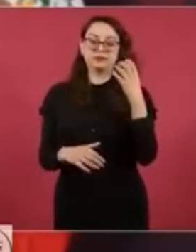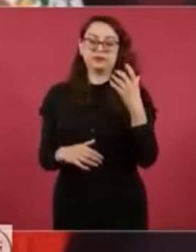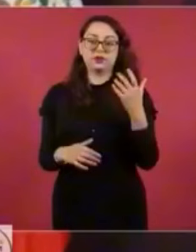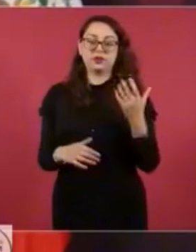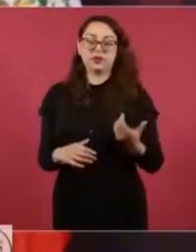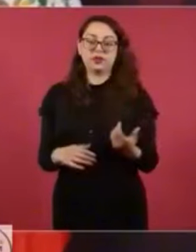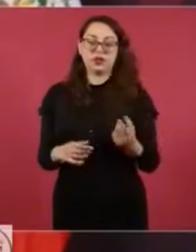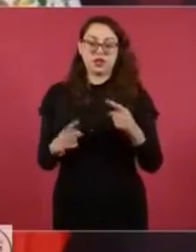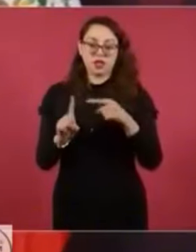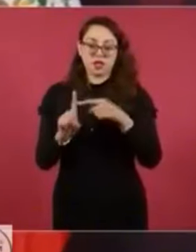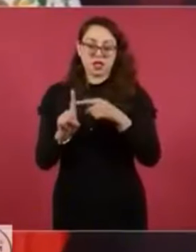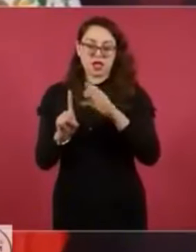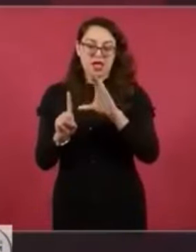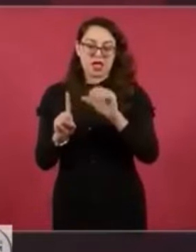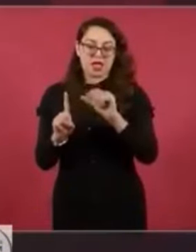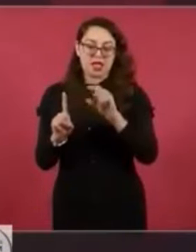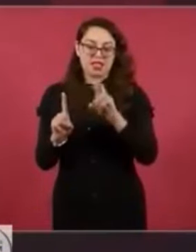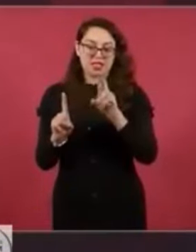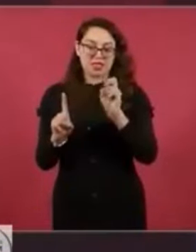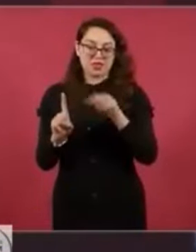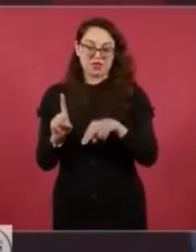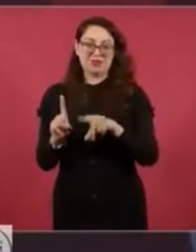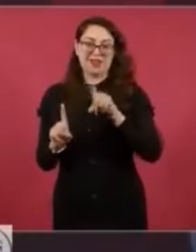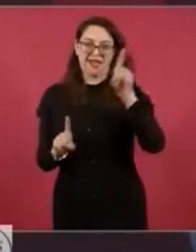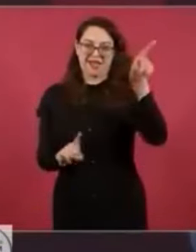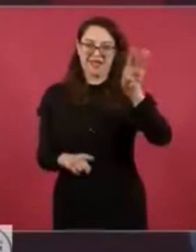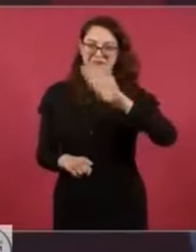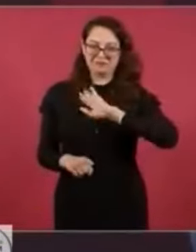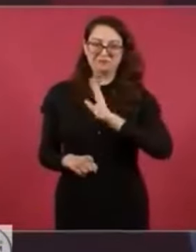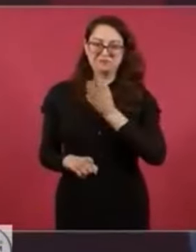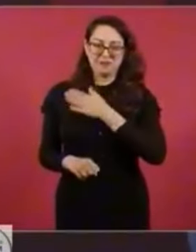este en Madrid Porque allá